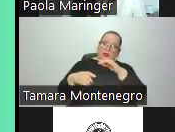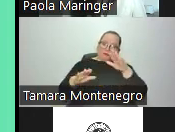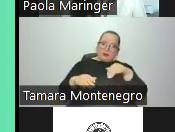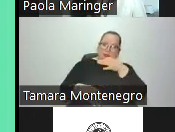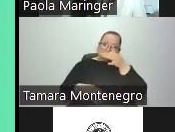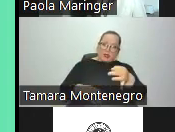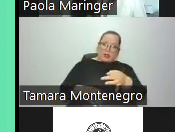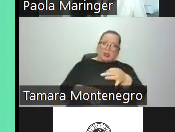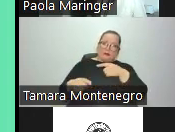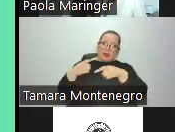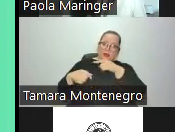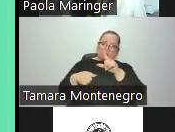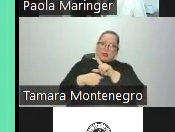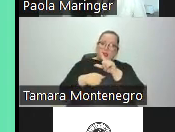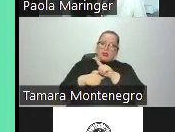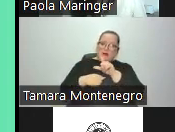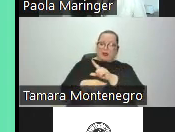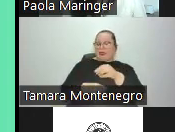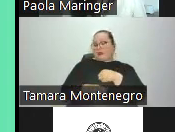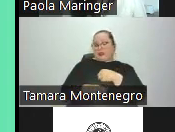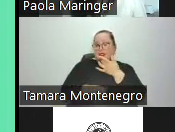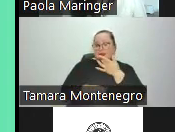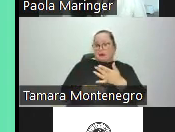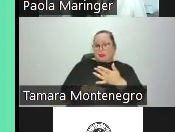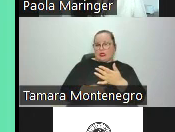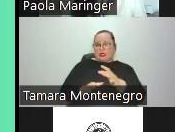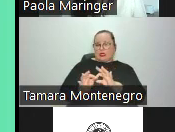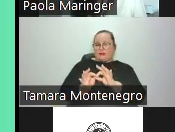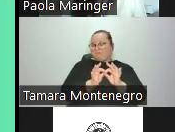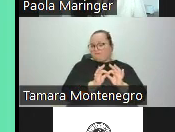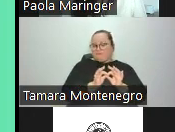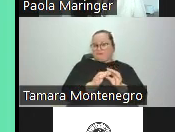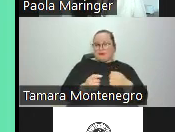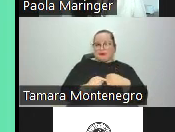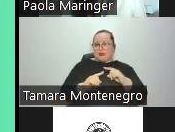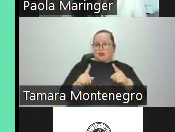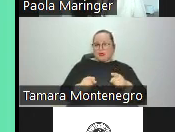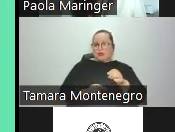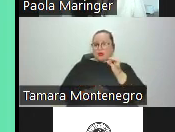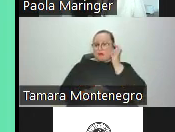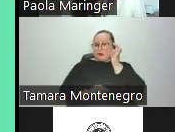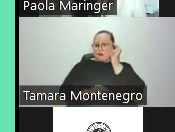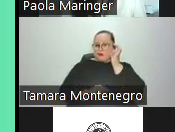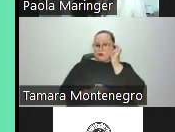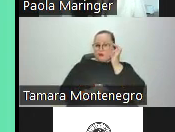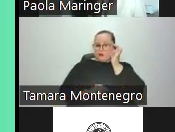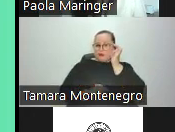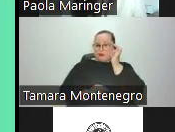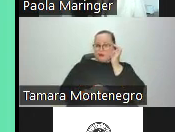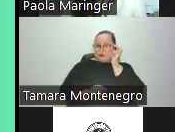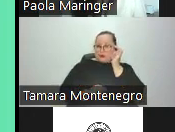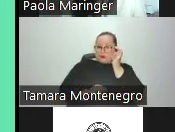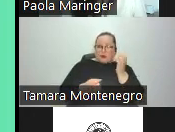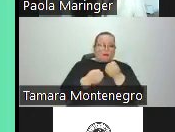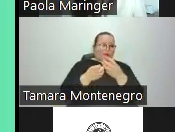recién. Mi historia laboral es muy triste, ¿y muy triste en qué sentido? En que igual soy como una mujer, la mujer